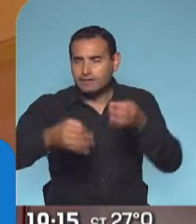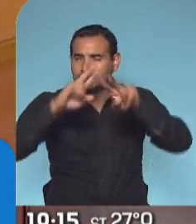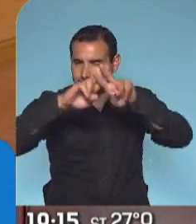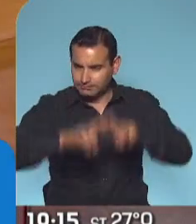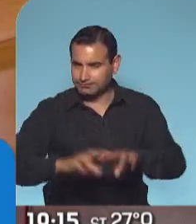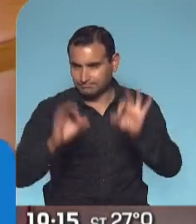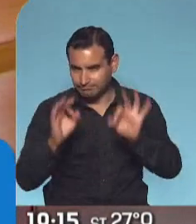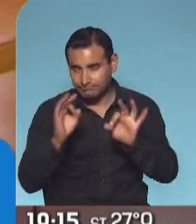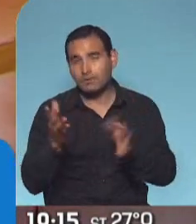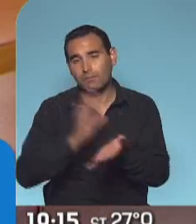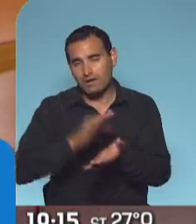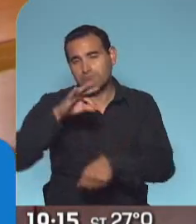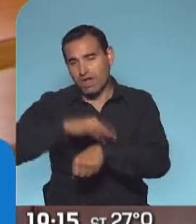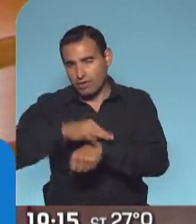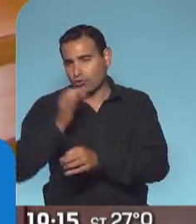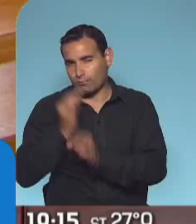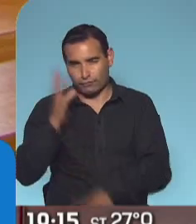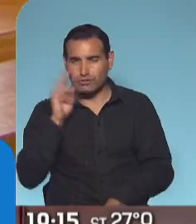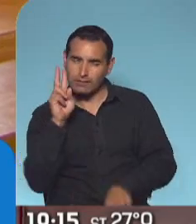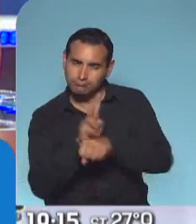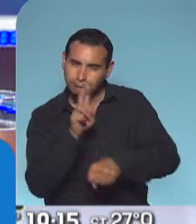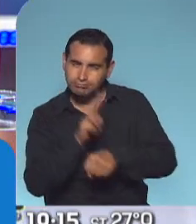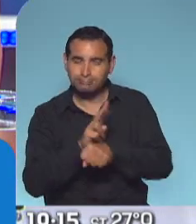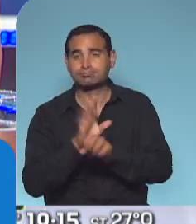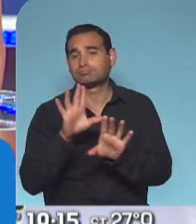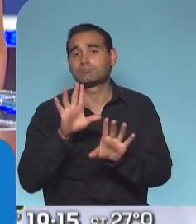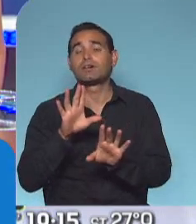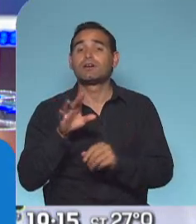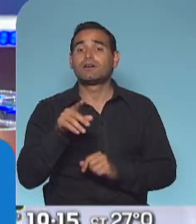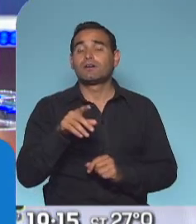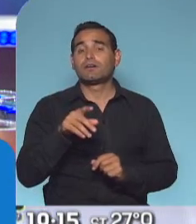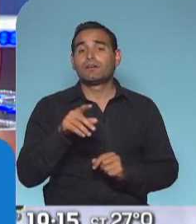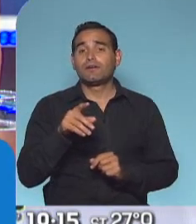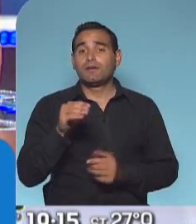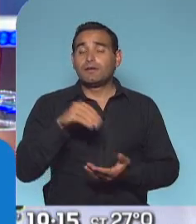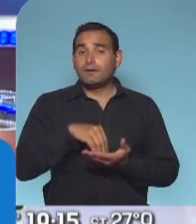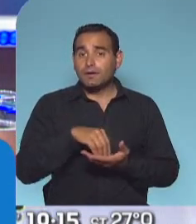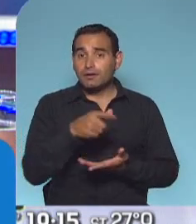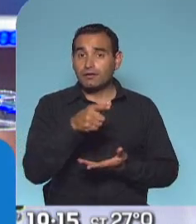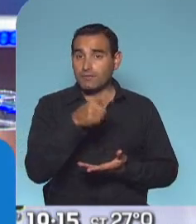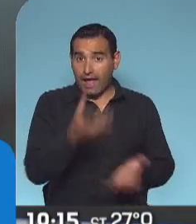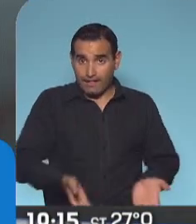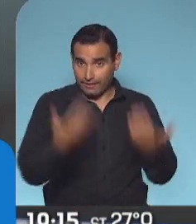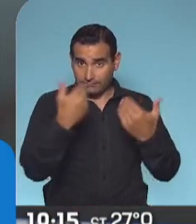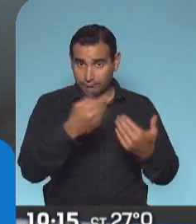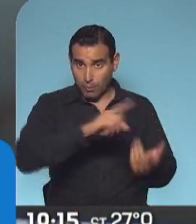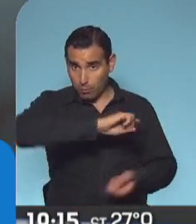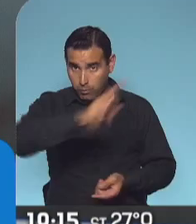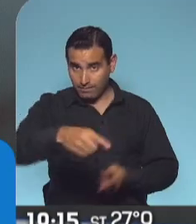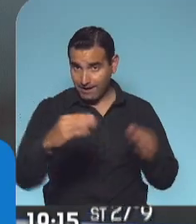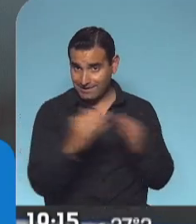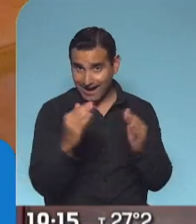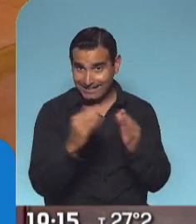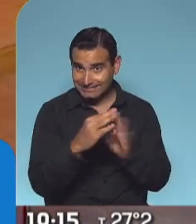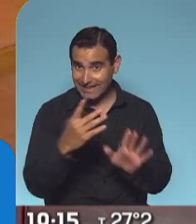lógicamente supervisión por parte de los especialistas, infectólogos, como es su caso, entre otros, se le da el alta, vuelve a su casa,